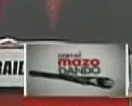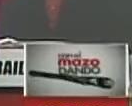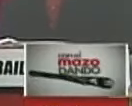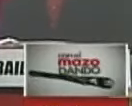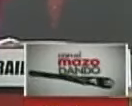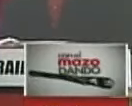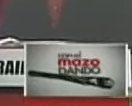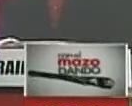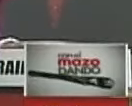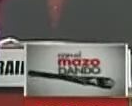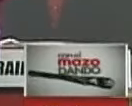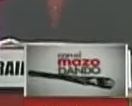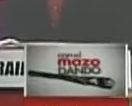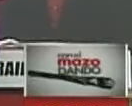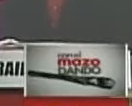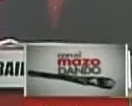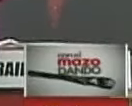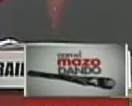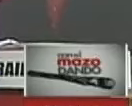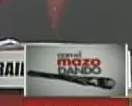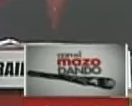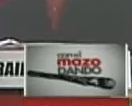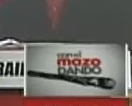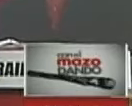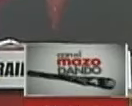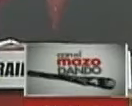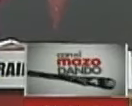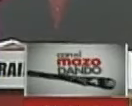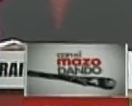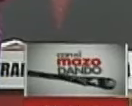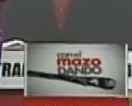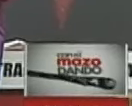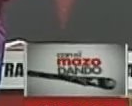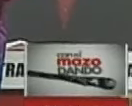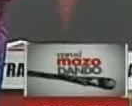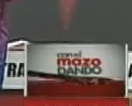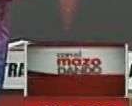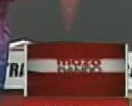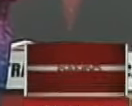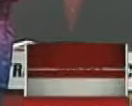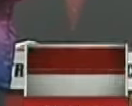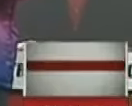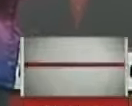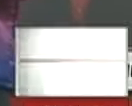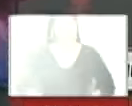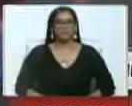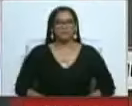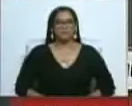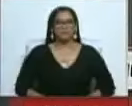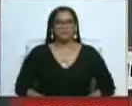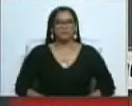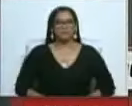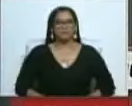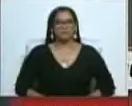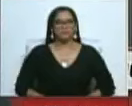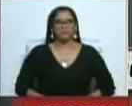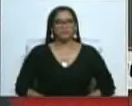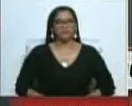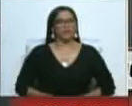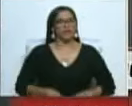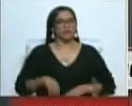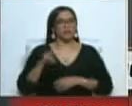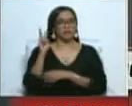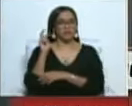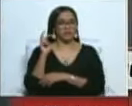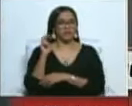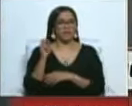¿eh? Ah, correcto. 9 de febrero cayó viernes, creo, este año. 10, 11, 12, 13. Viernes, sí, correcto. Correcto,